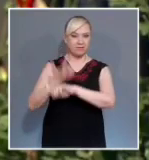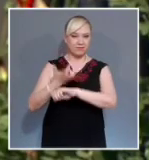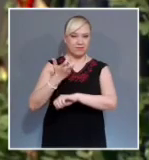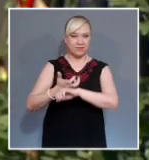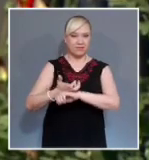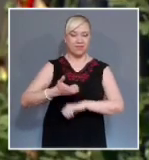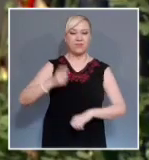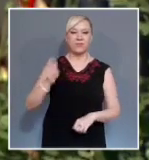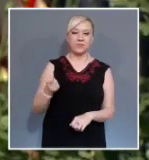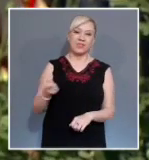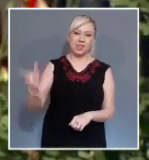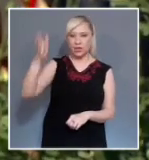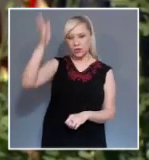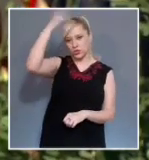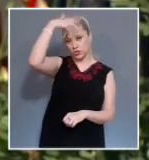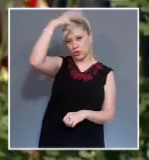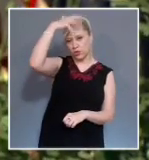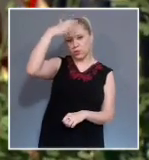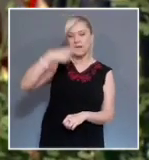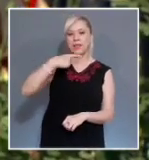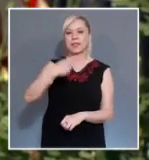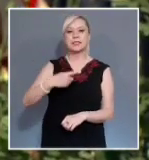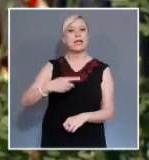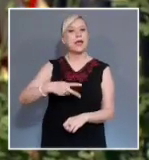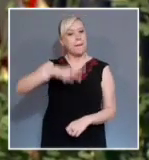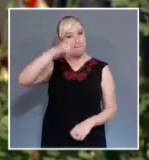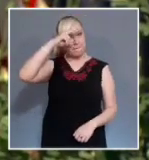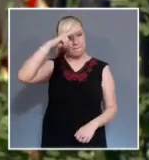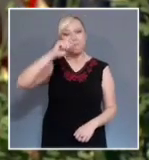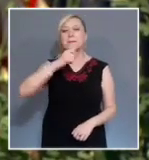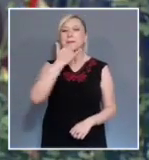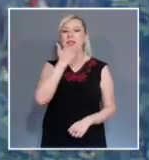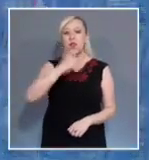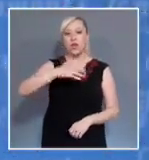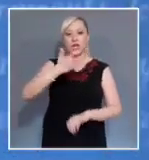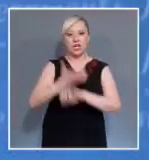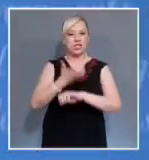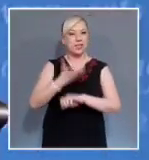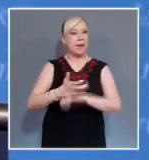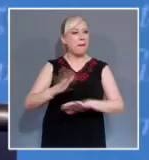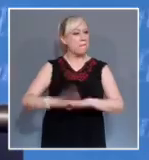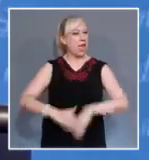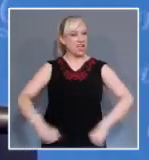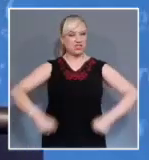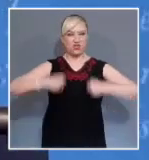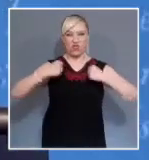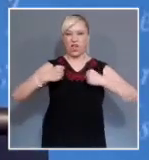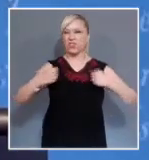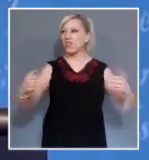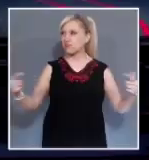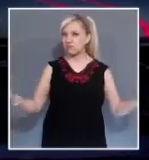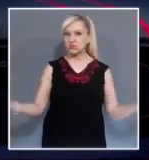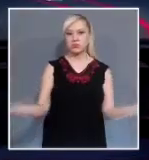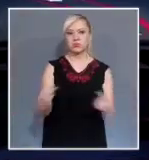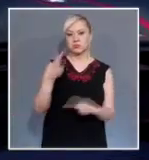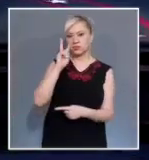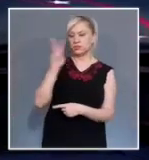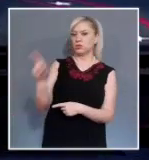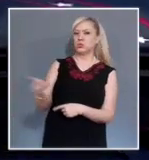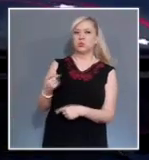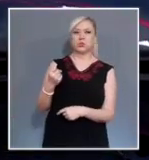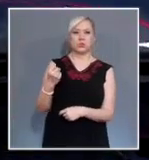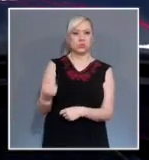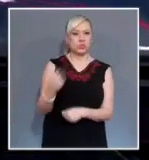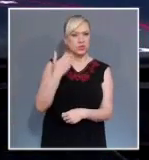Trump dice hagamos a Estados Unidos grandioso de nuevo están amenazando dichas libertades dice que está listo y que